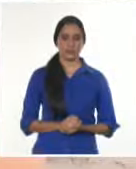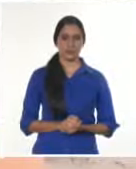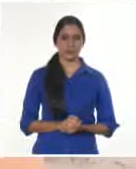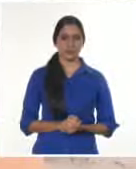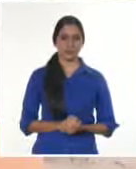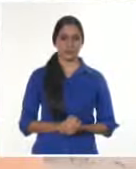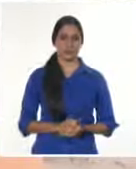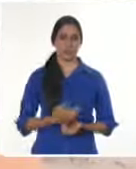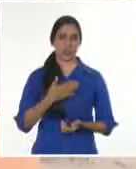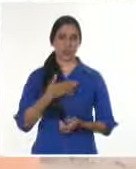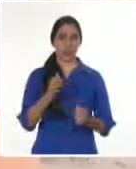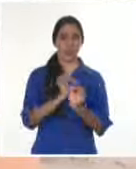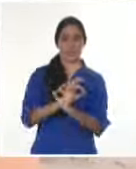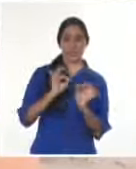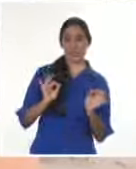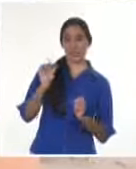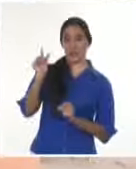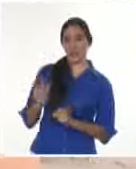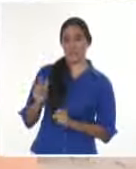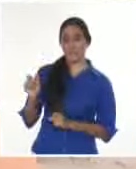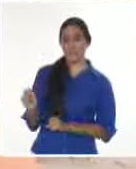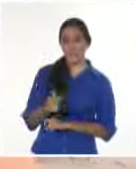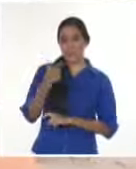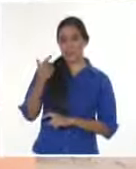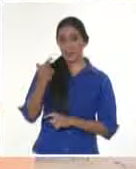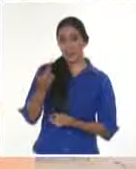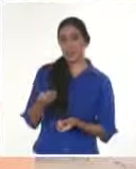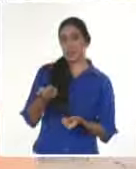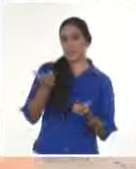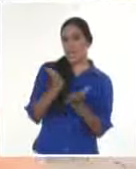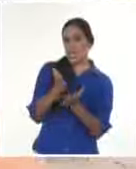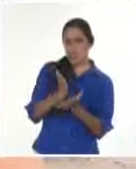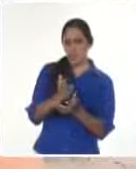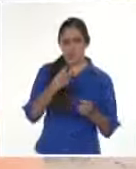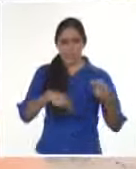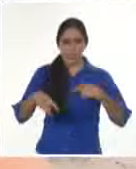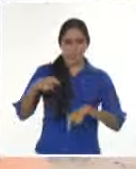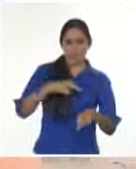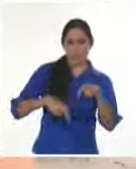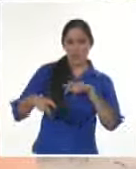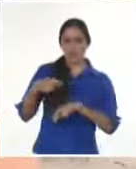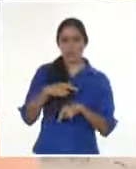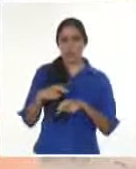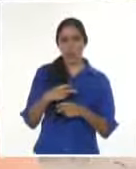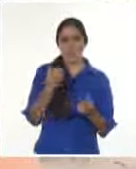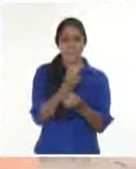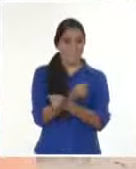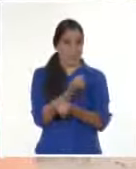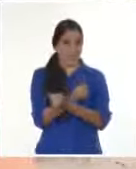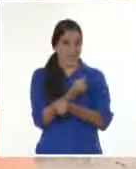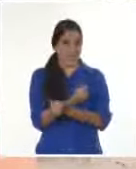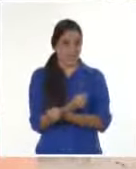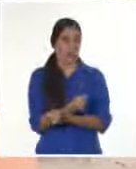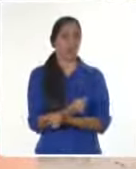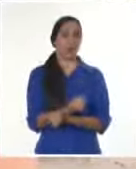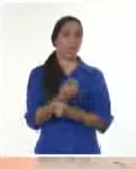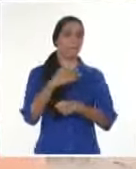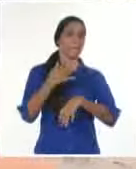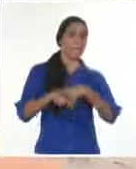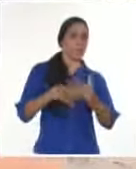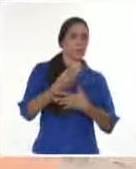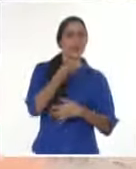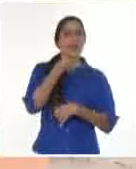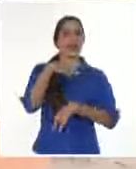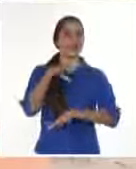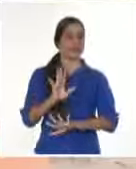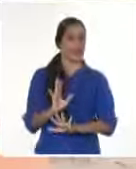Especializado principalmente en la parte de la ingeniería geológica, los estudios de peligro, vulnerabilidad y riesgo, los estimados de riesgo, que